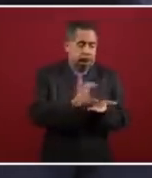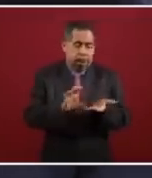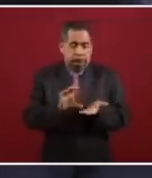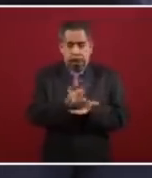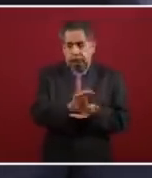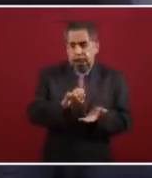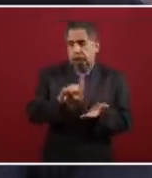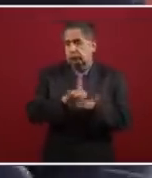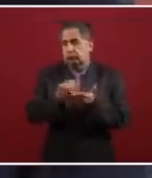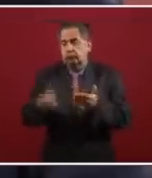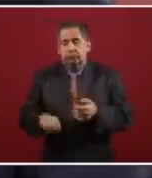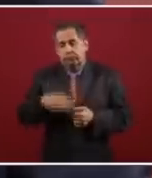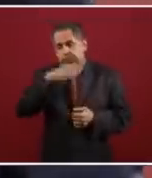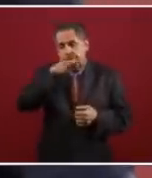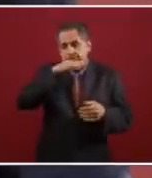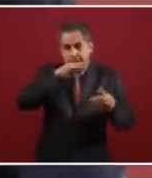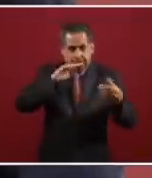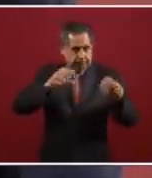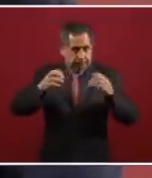por ejemplo maíz,